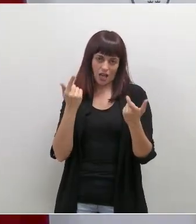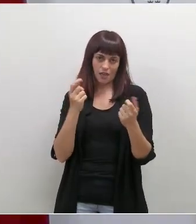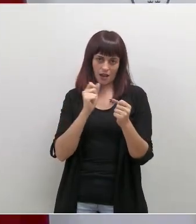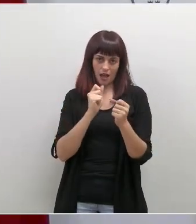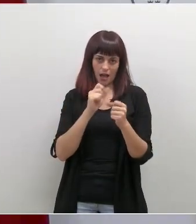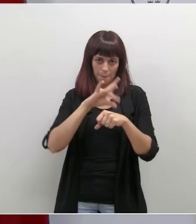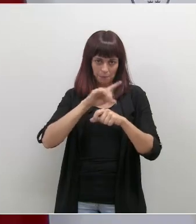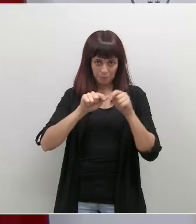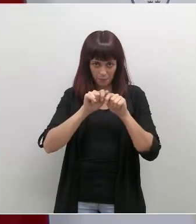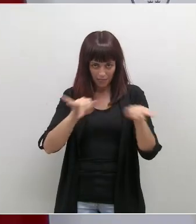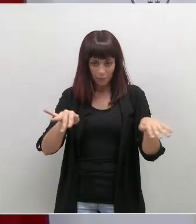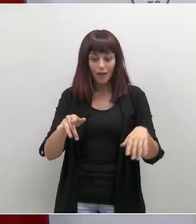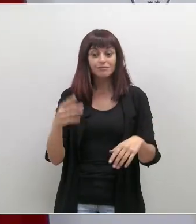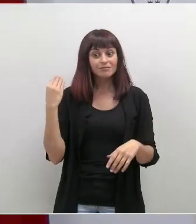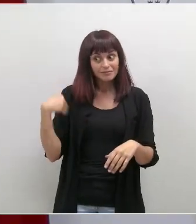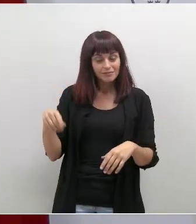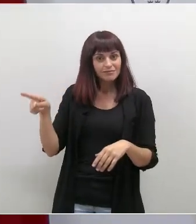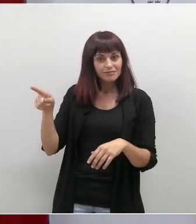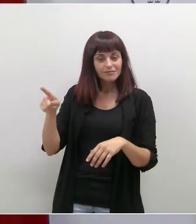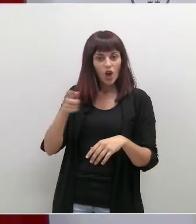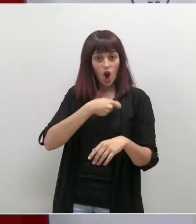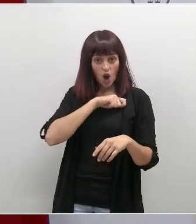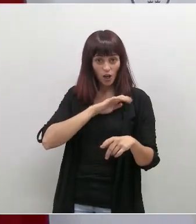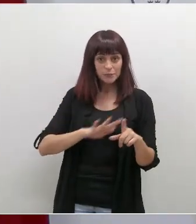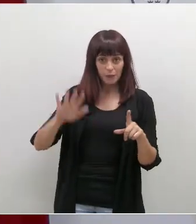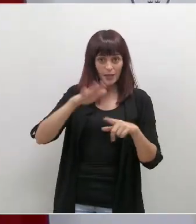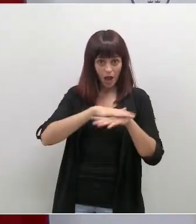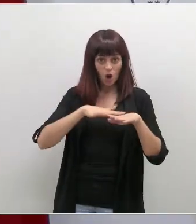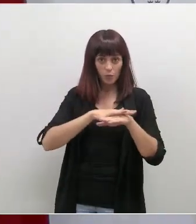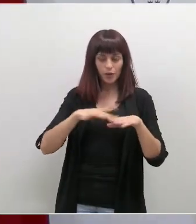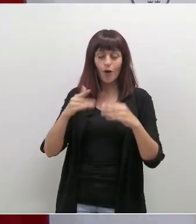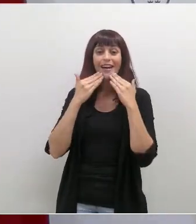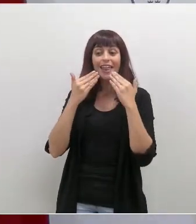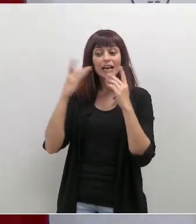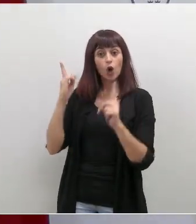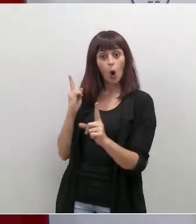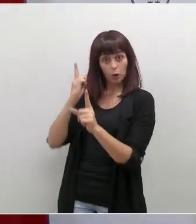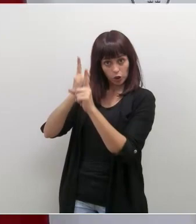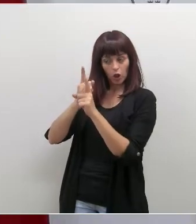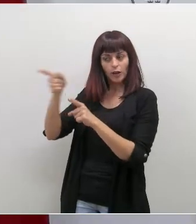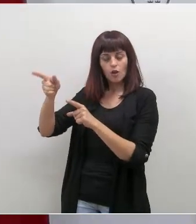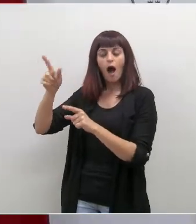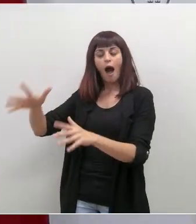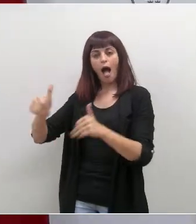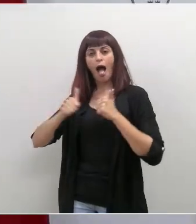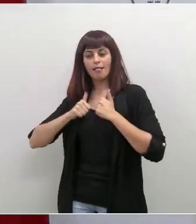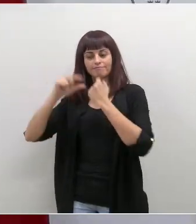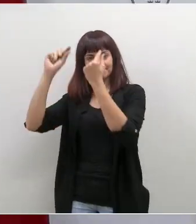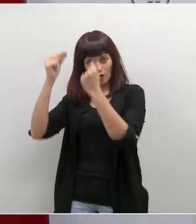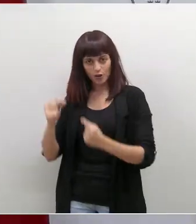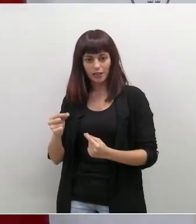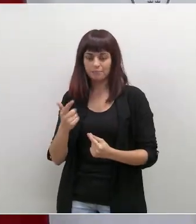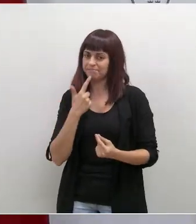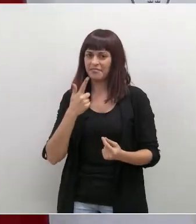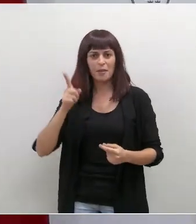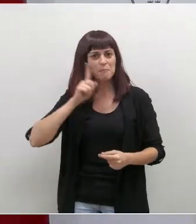Esa rectificación ha sido posible únicamente gracias a la presión desde la oposición y demuestra que era absolutamente falso que la Comisión